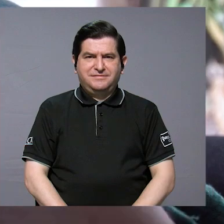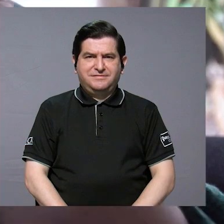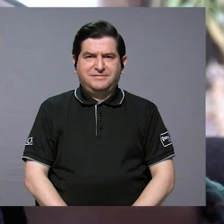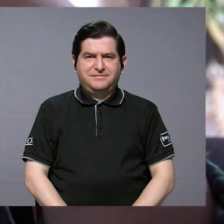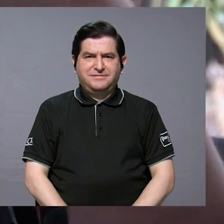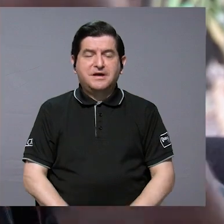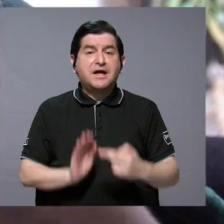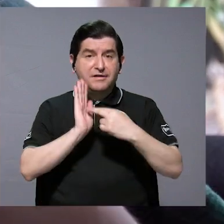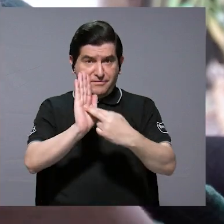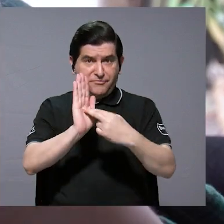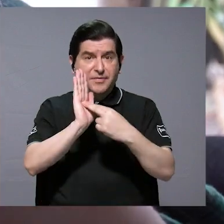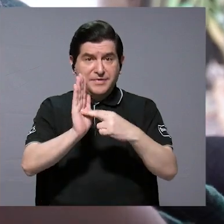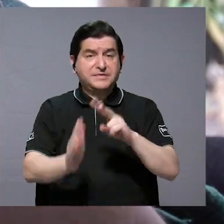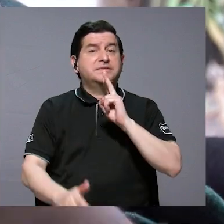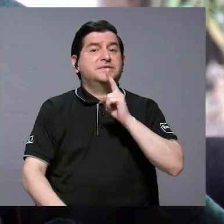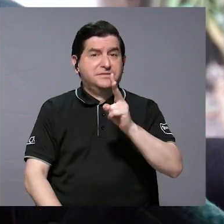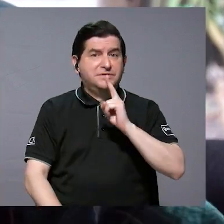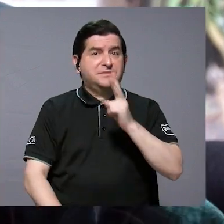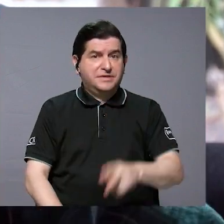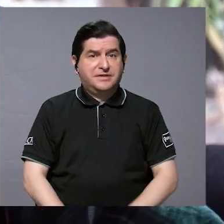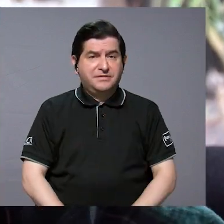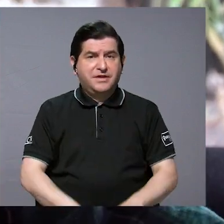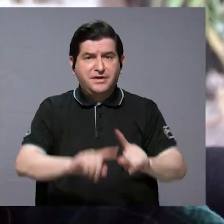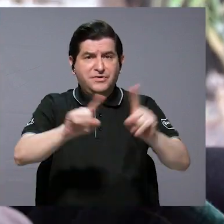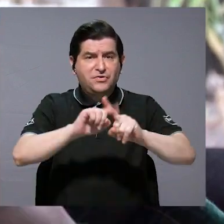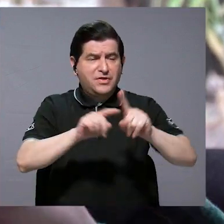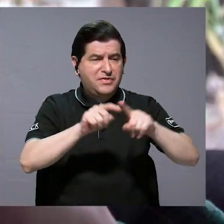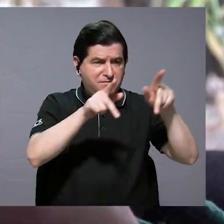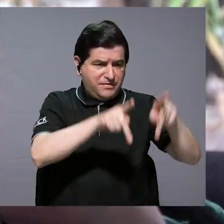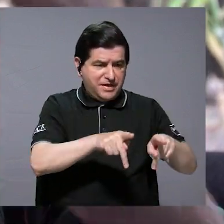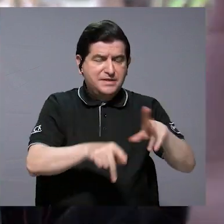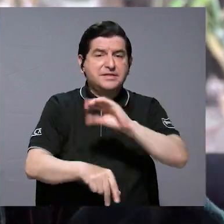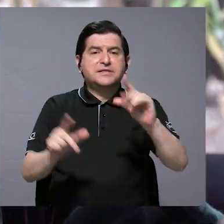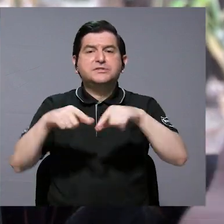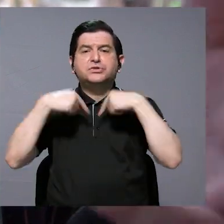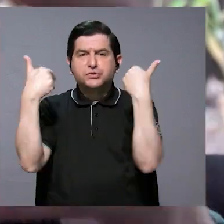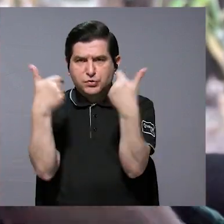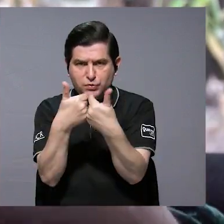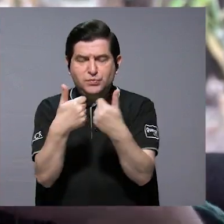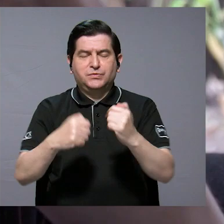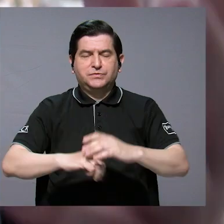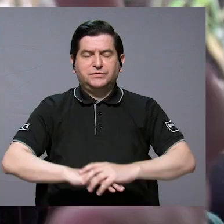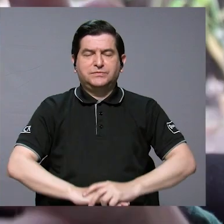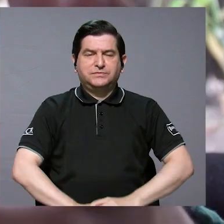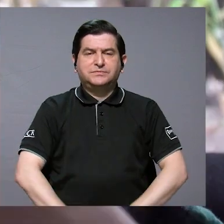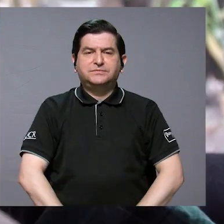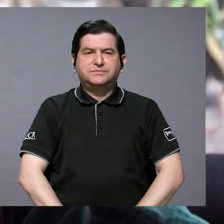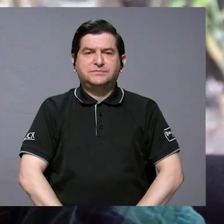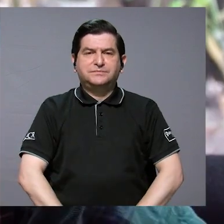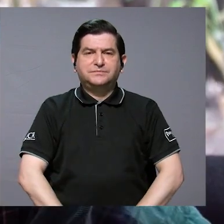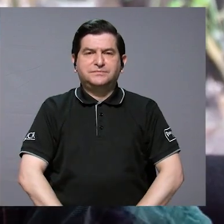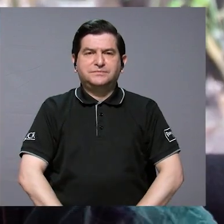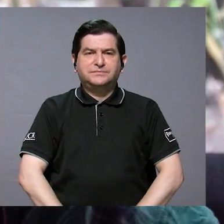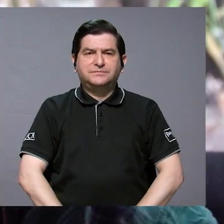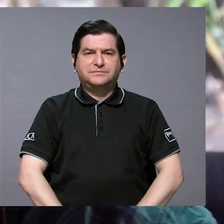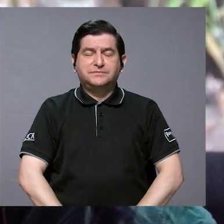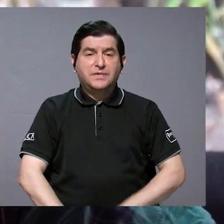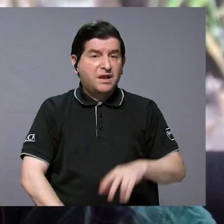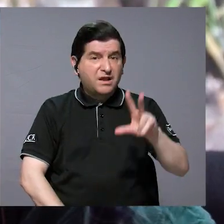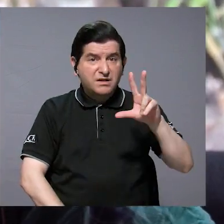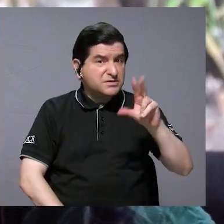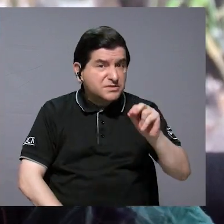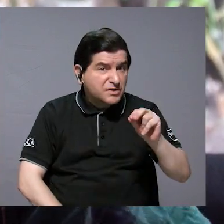haya una representación real de varias personas y varios grupos de personas.